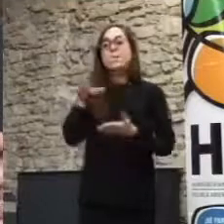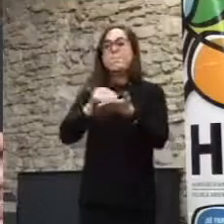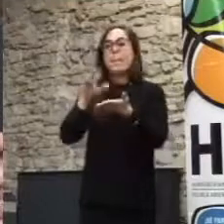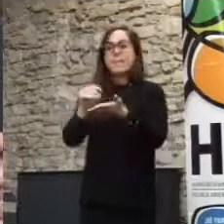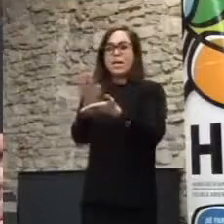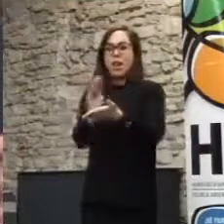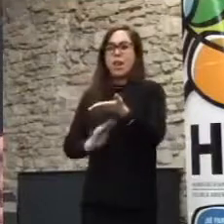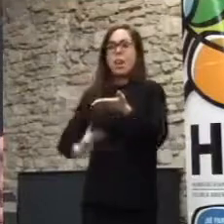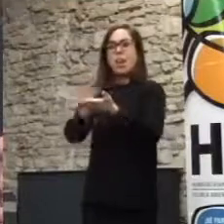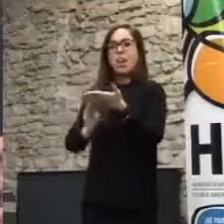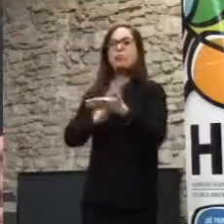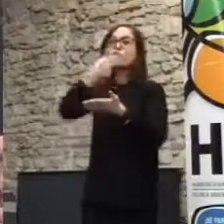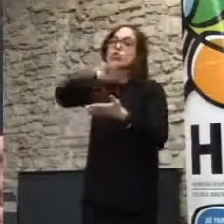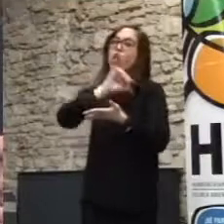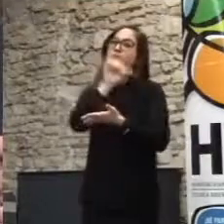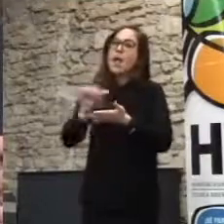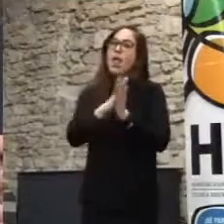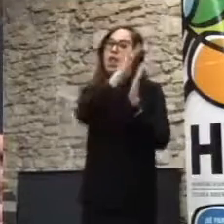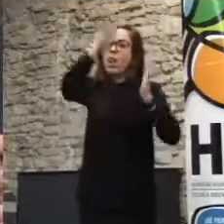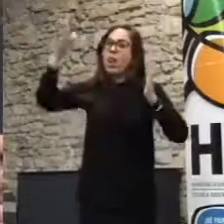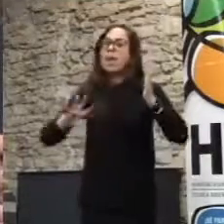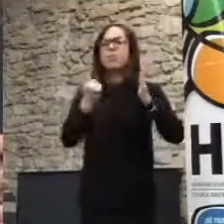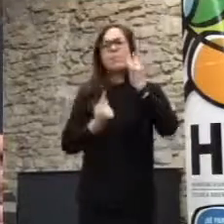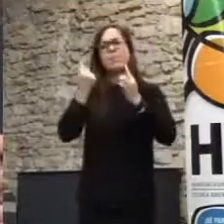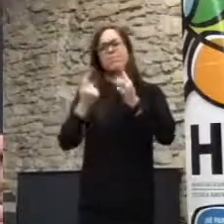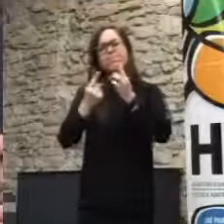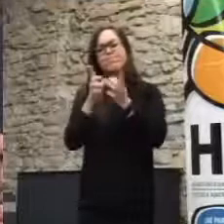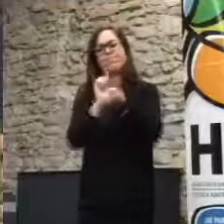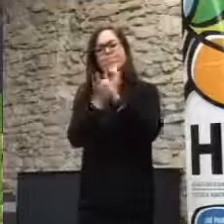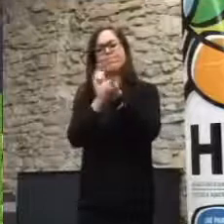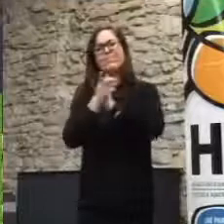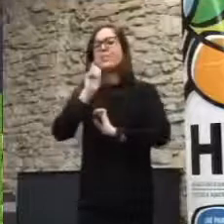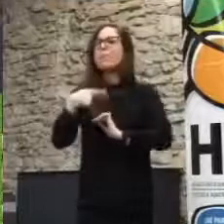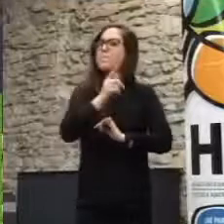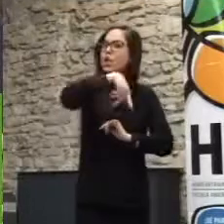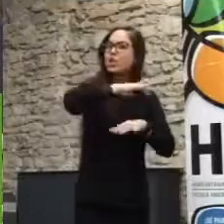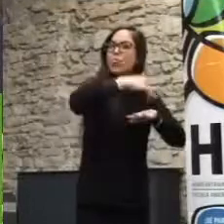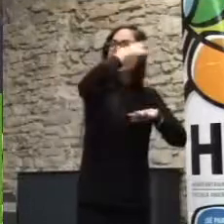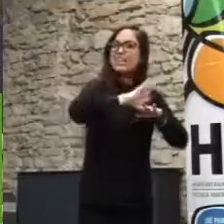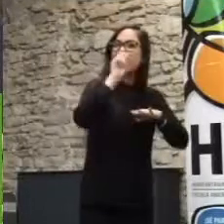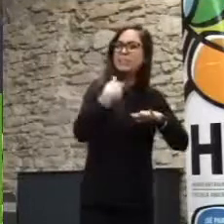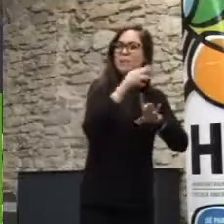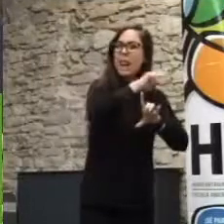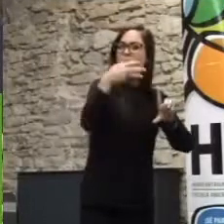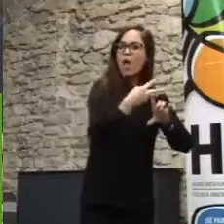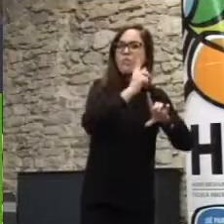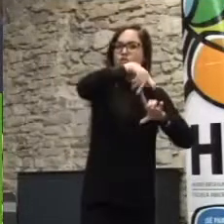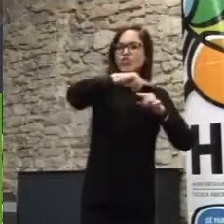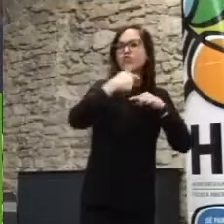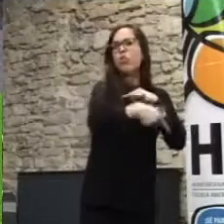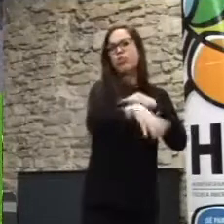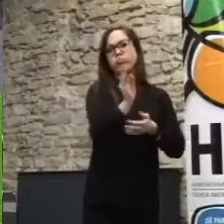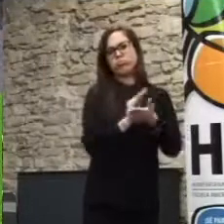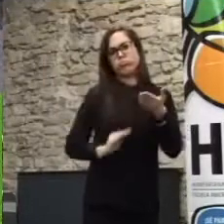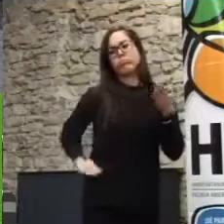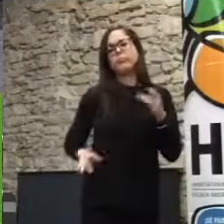veces tenemos que modificarla a lo largo de la semana, y otra selección diaria para la página web. De acuerdo. Aquí estamos hablando sobre todo en